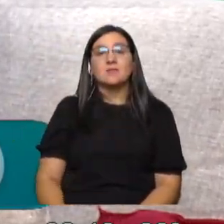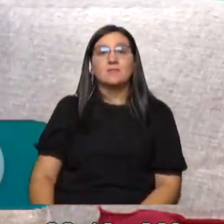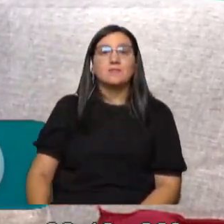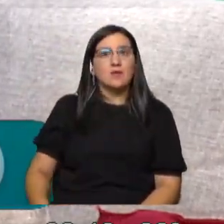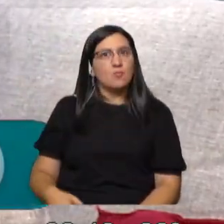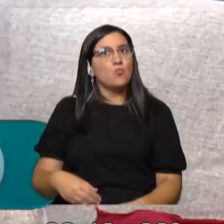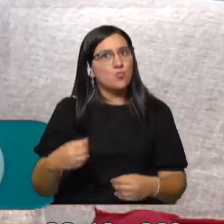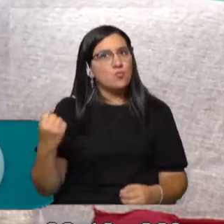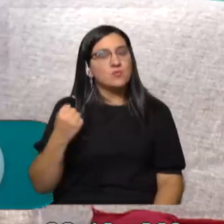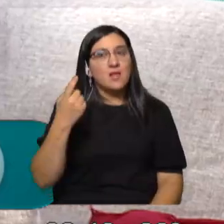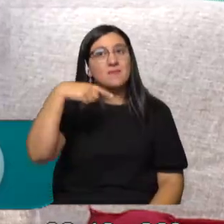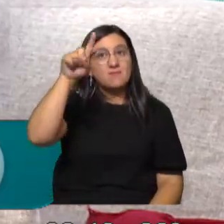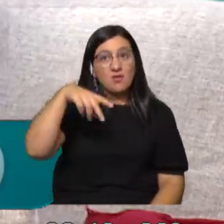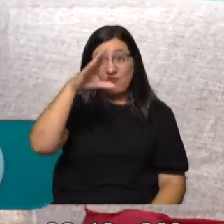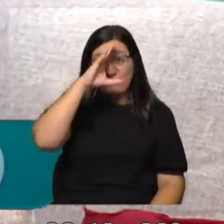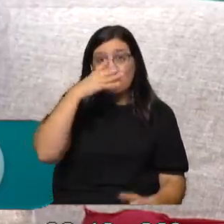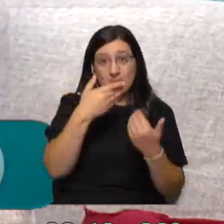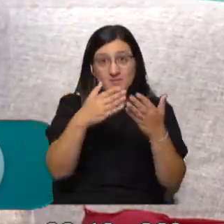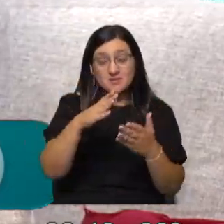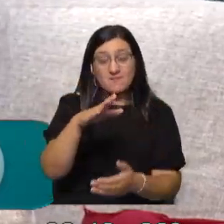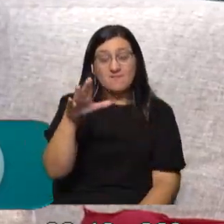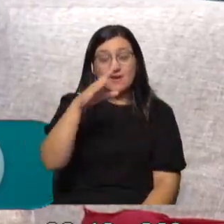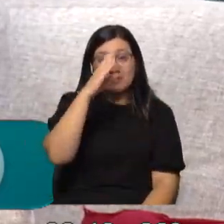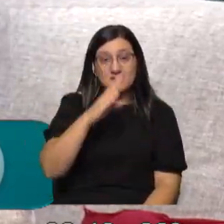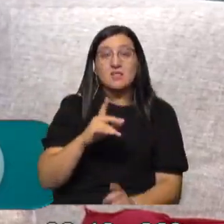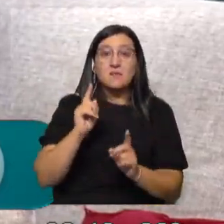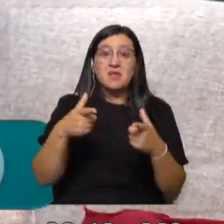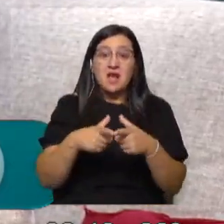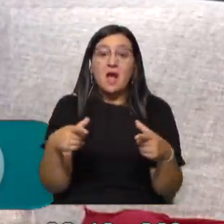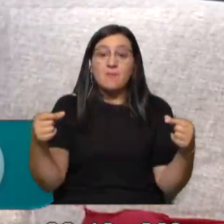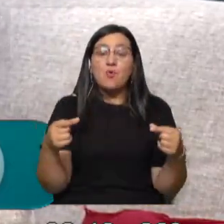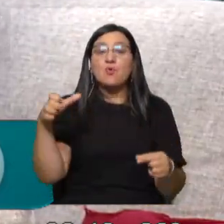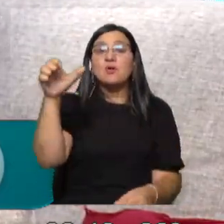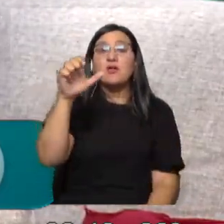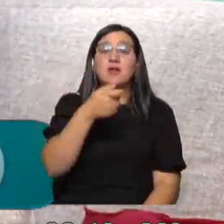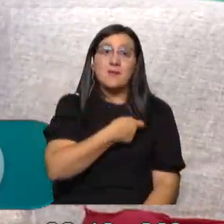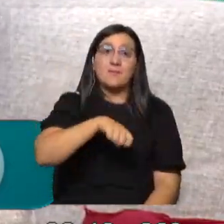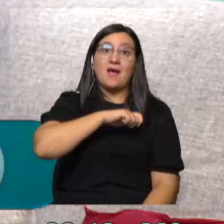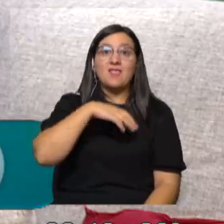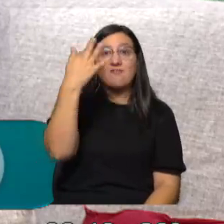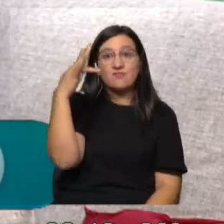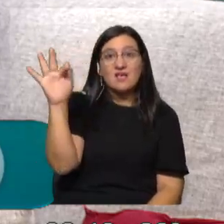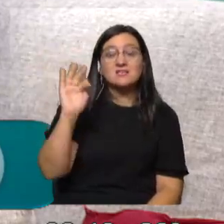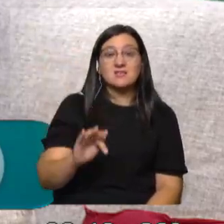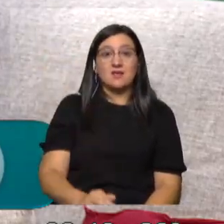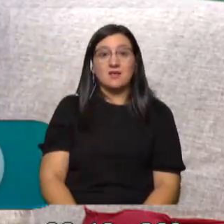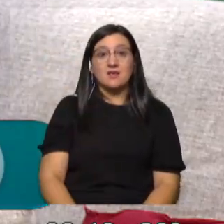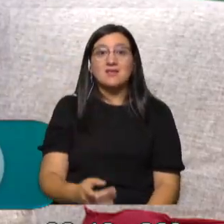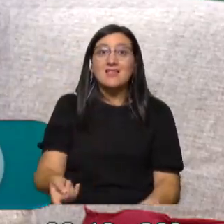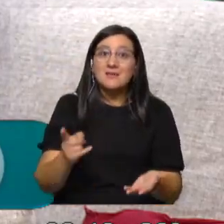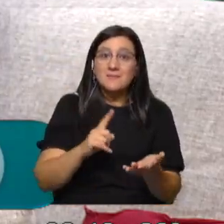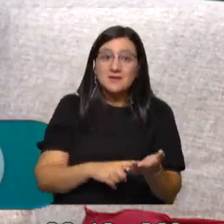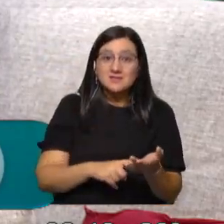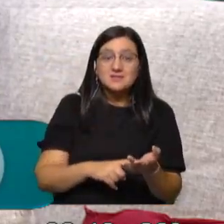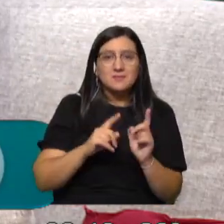muy fuertemente, en Japón, en España se estrena la semana Francia que viene, también. En Francia. Y además,